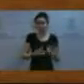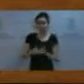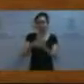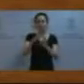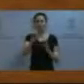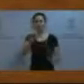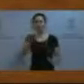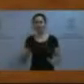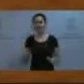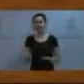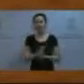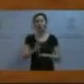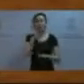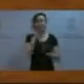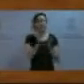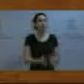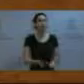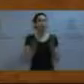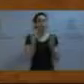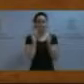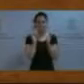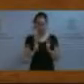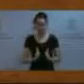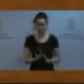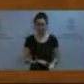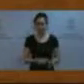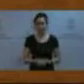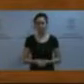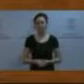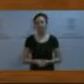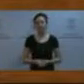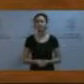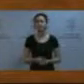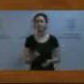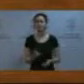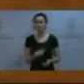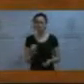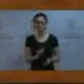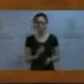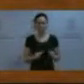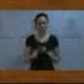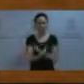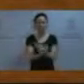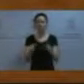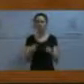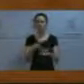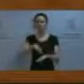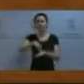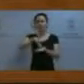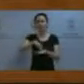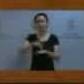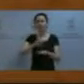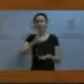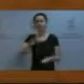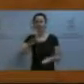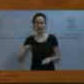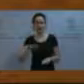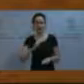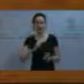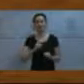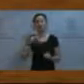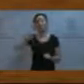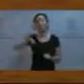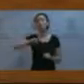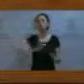señora consejera. Asimismo, también mantuvimos un encuentro con la plataforma de afectados del ERA, con su presidente, con